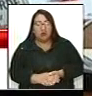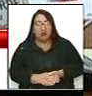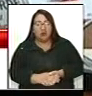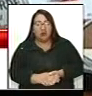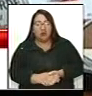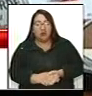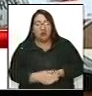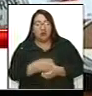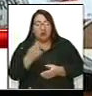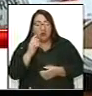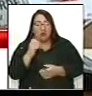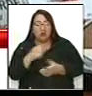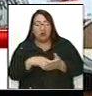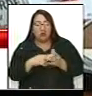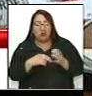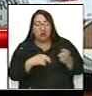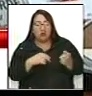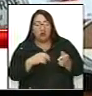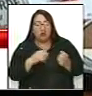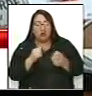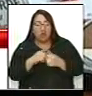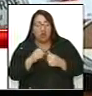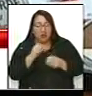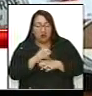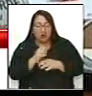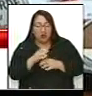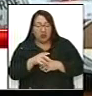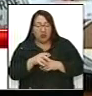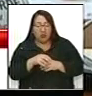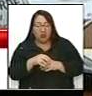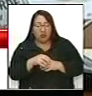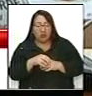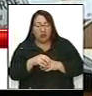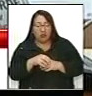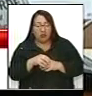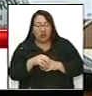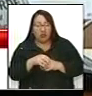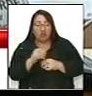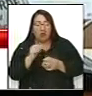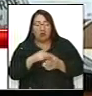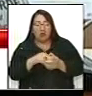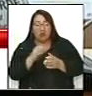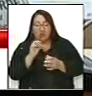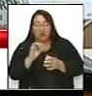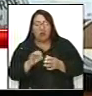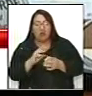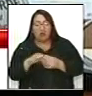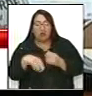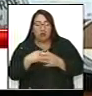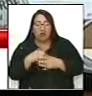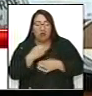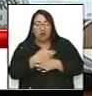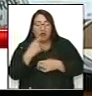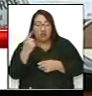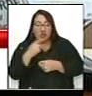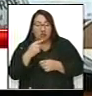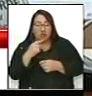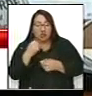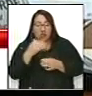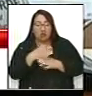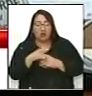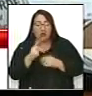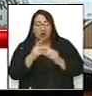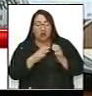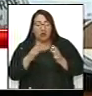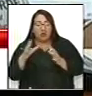yo creo que la recomendación es que sacar lineamientos generales a través de